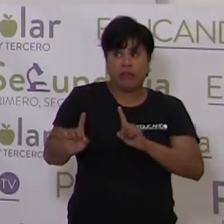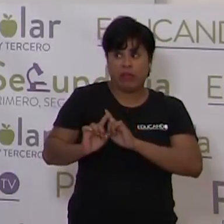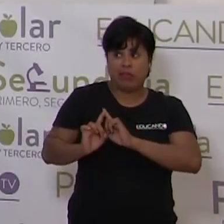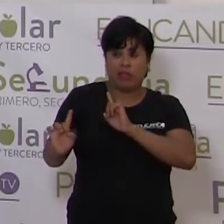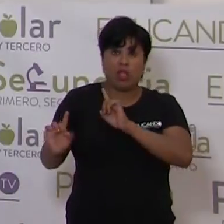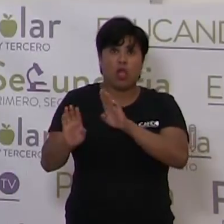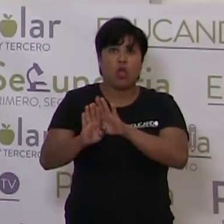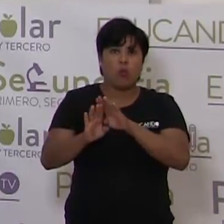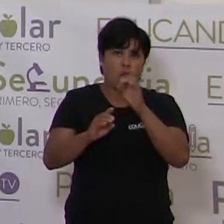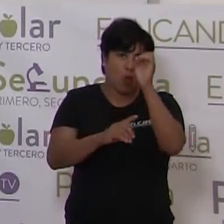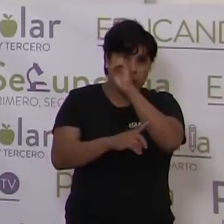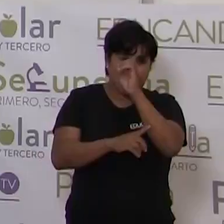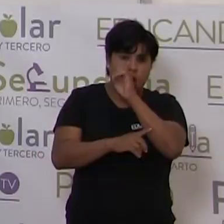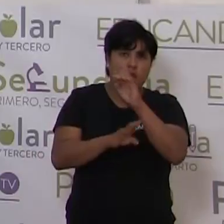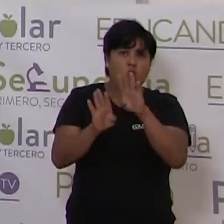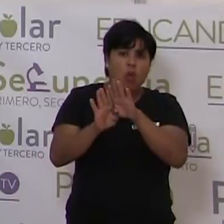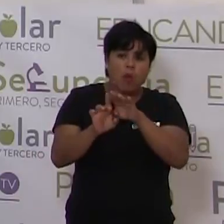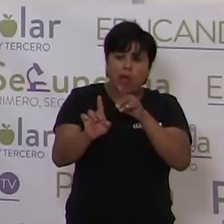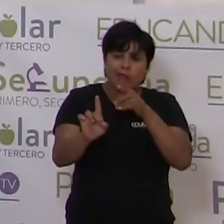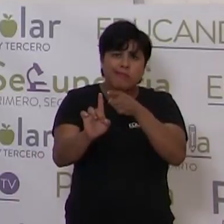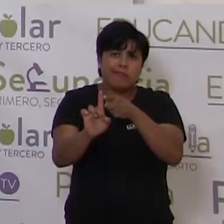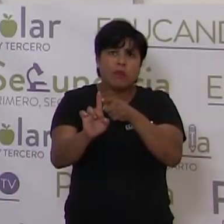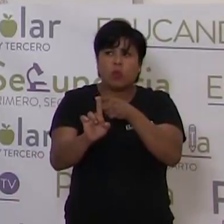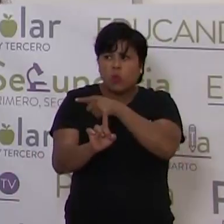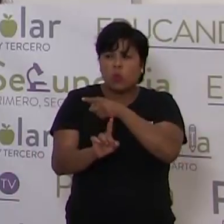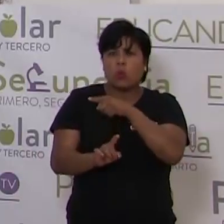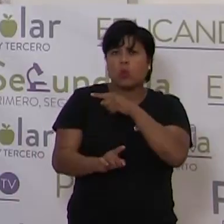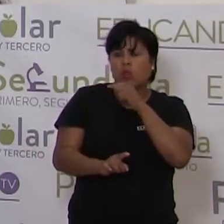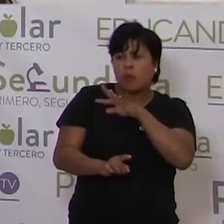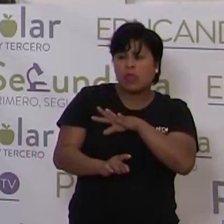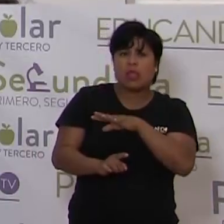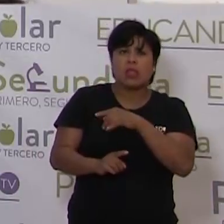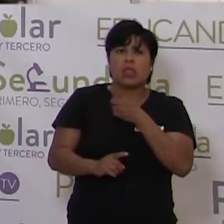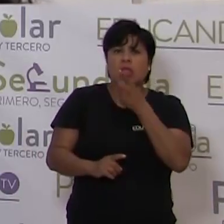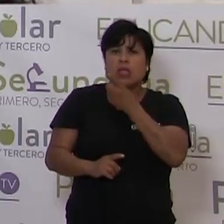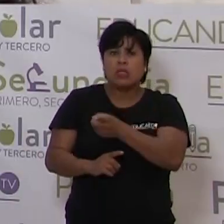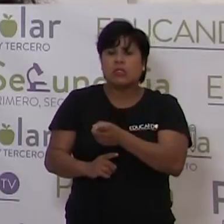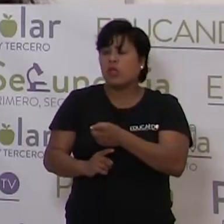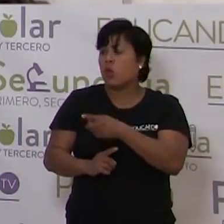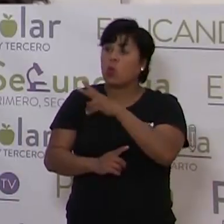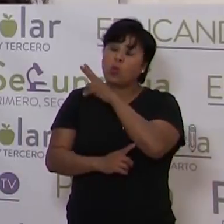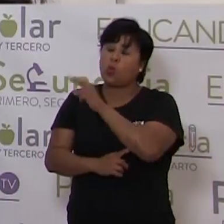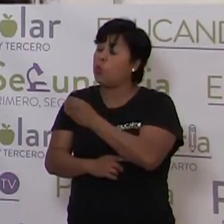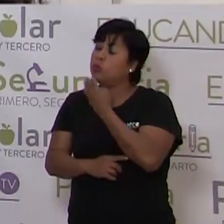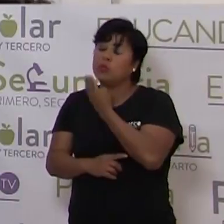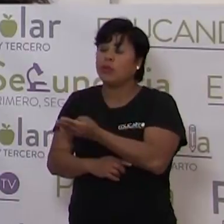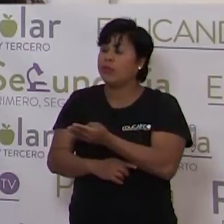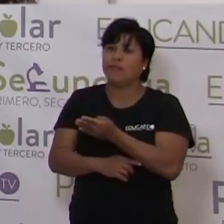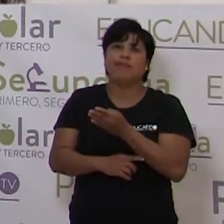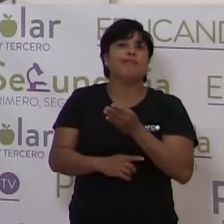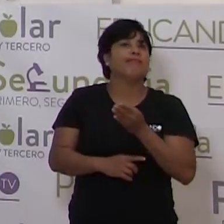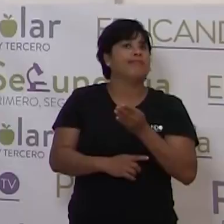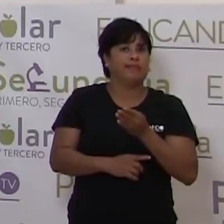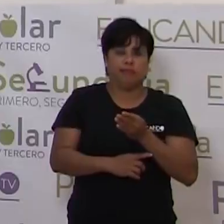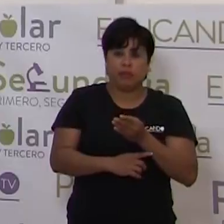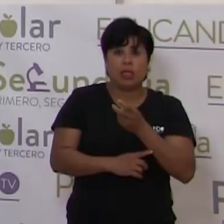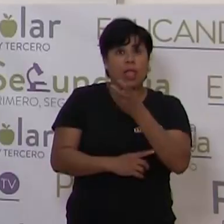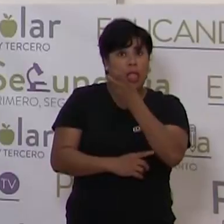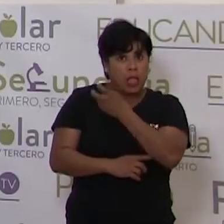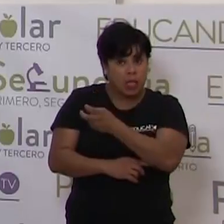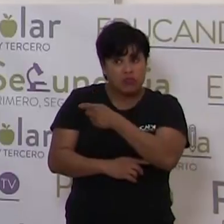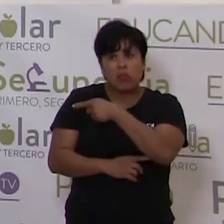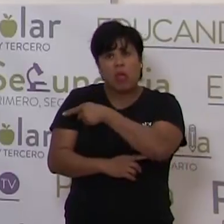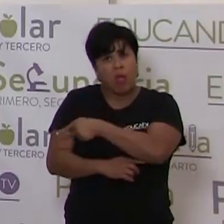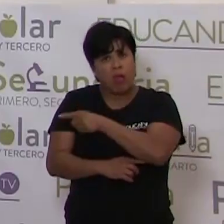lo que opine sobre algo, tú tengas que decirle que no está bien. Es un punto